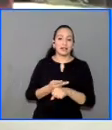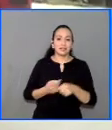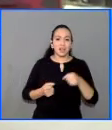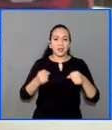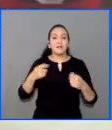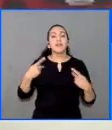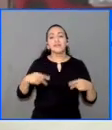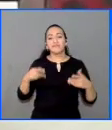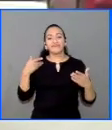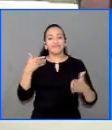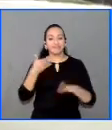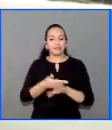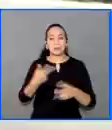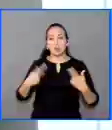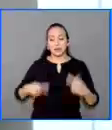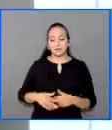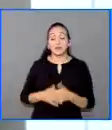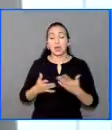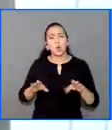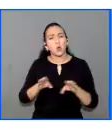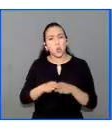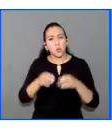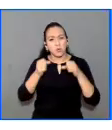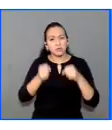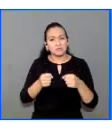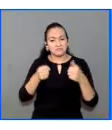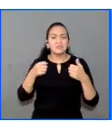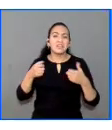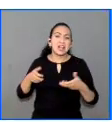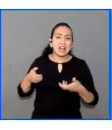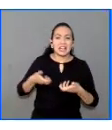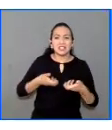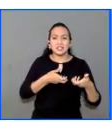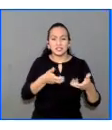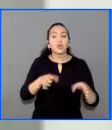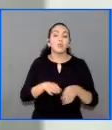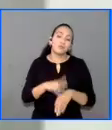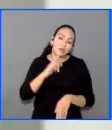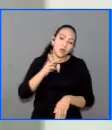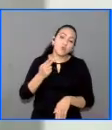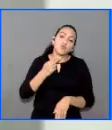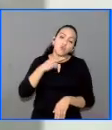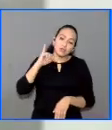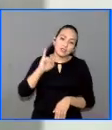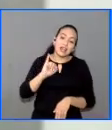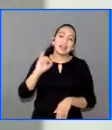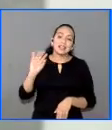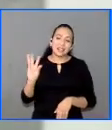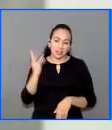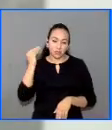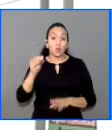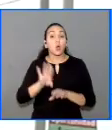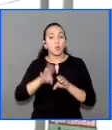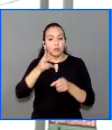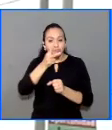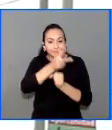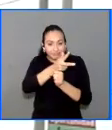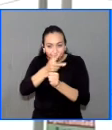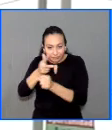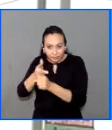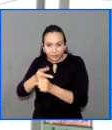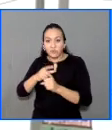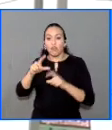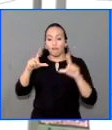seguridad vial, consideró viable apostar por la tecnología a través de cámaras, fotorradares, software